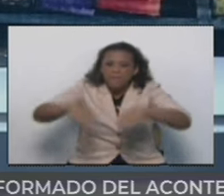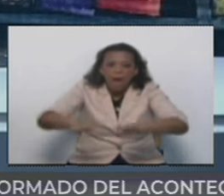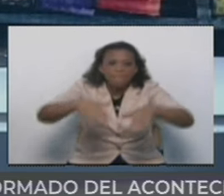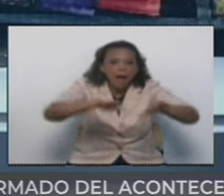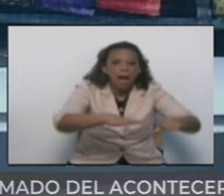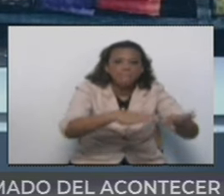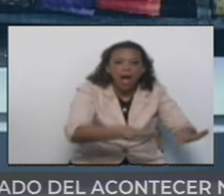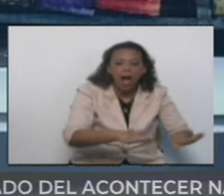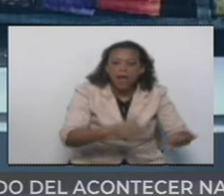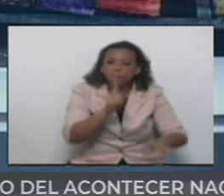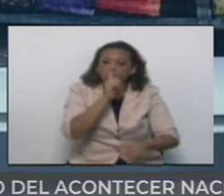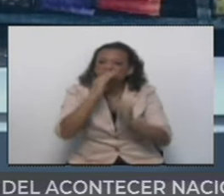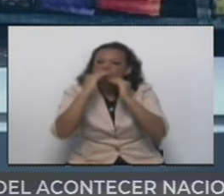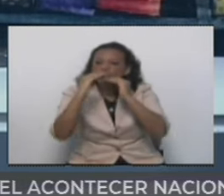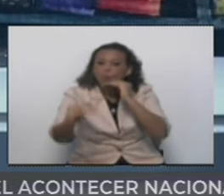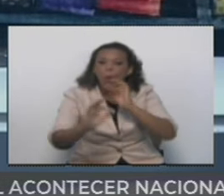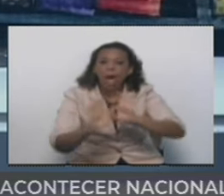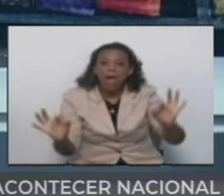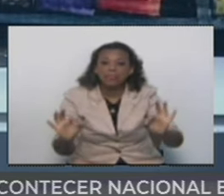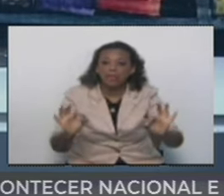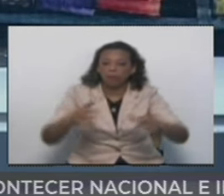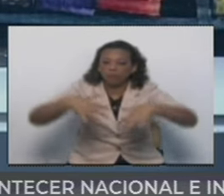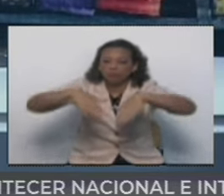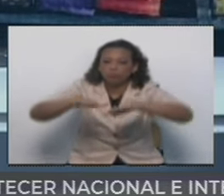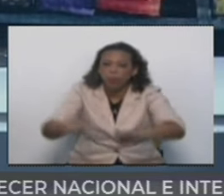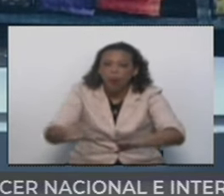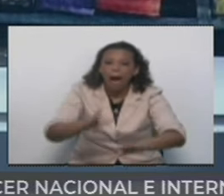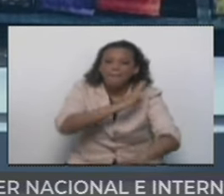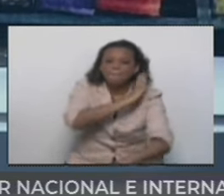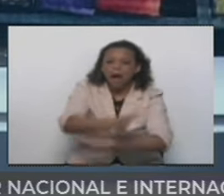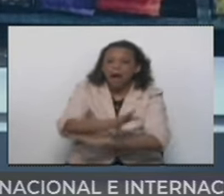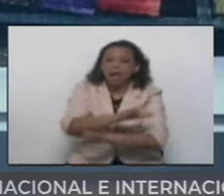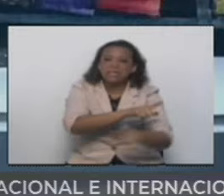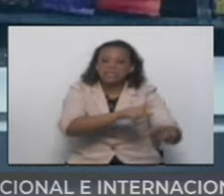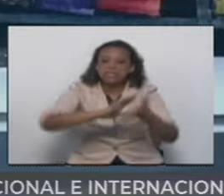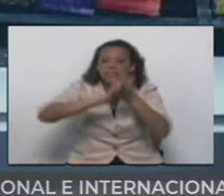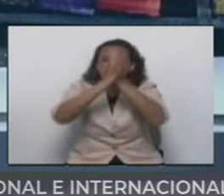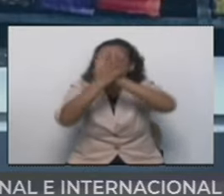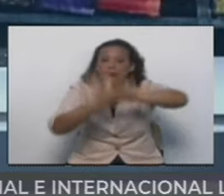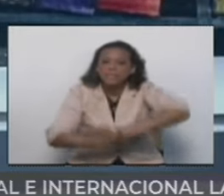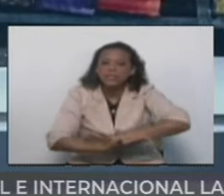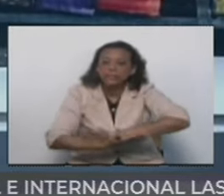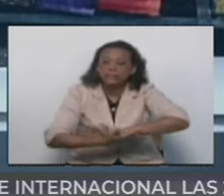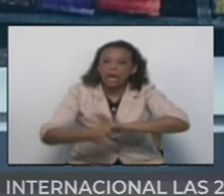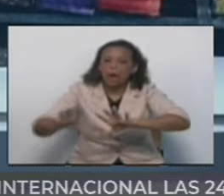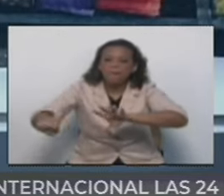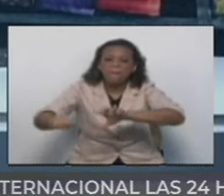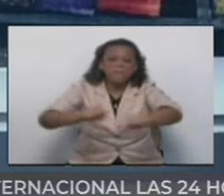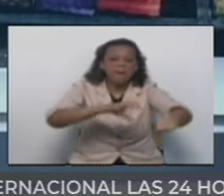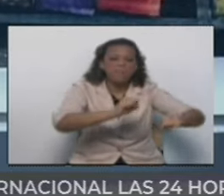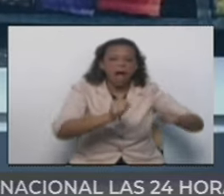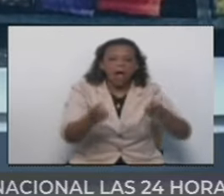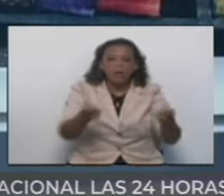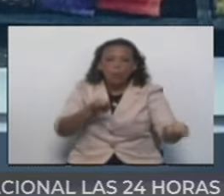y en el silencio de la supuesta neutralidad, matar, acabar, colonizar,